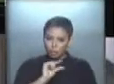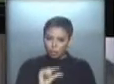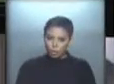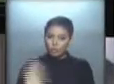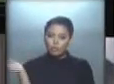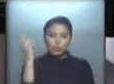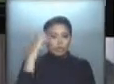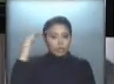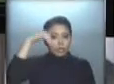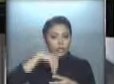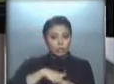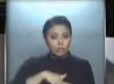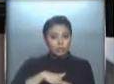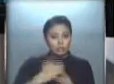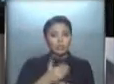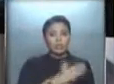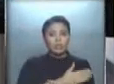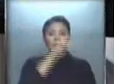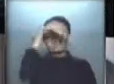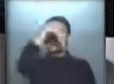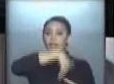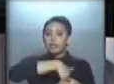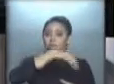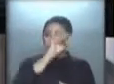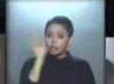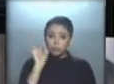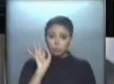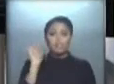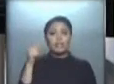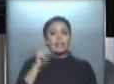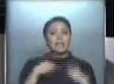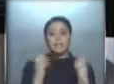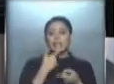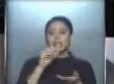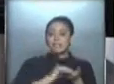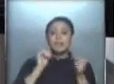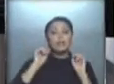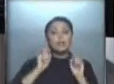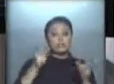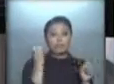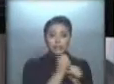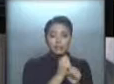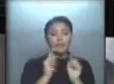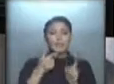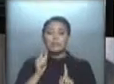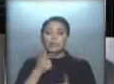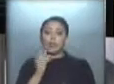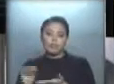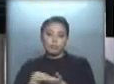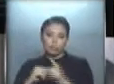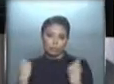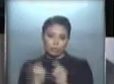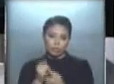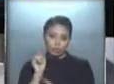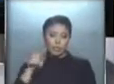los pasillos del Parlamento después de las elecciones legislativas, actividad en el Senado y actividad en la Cámara de Diputados de la Nación.